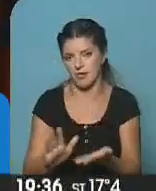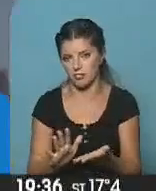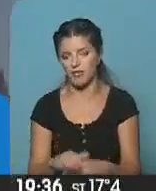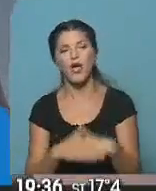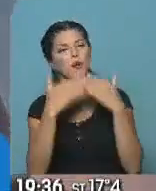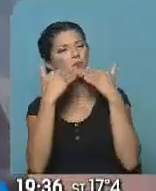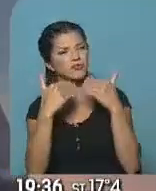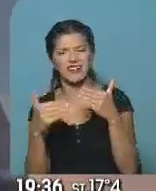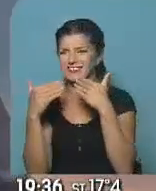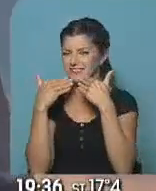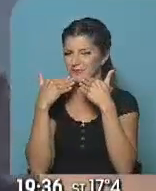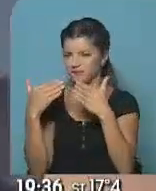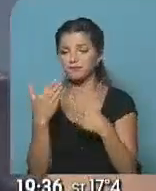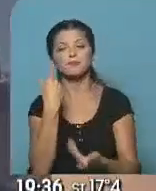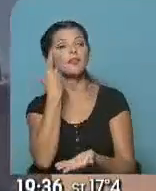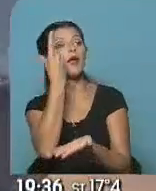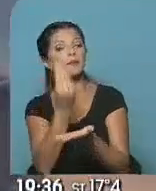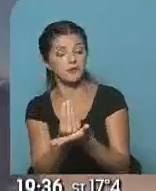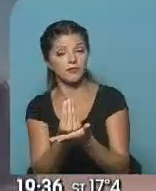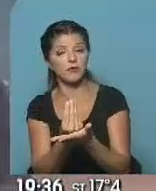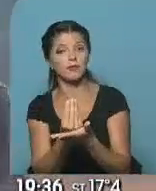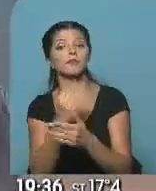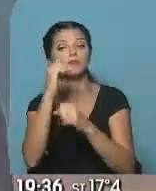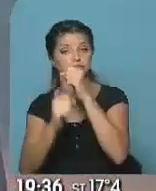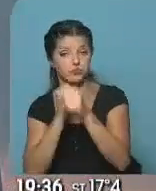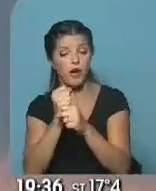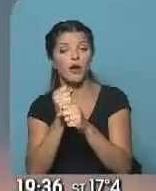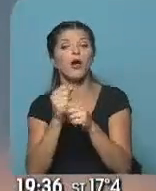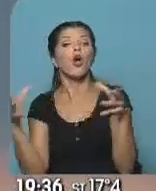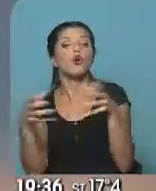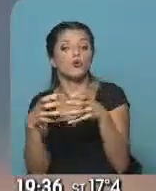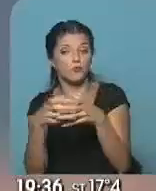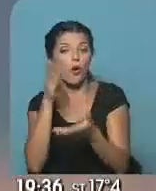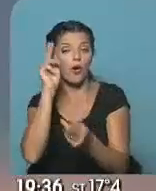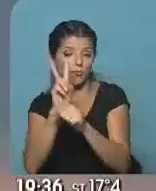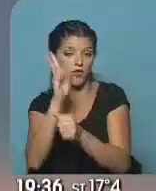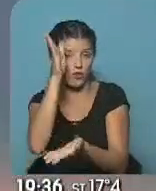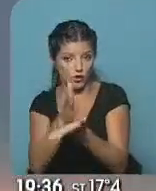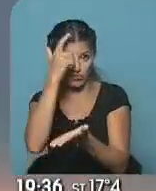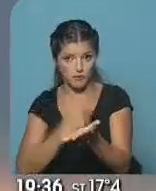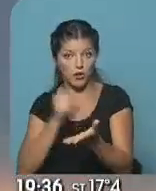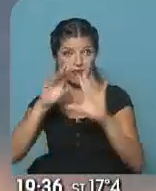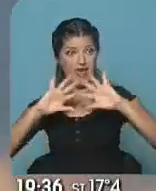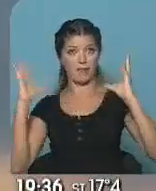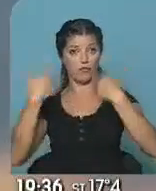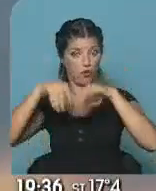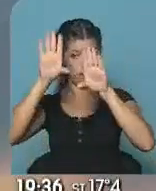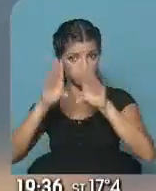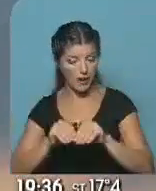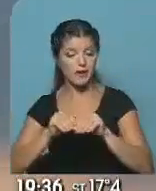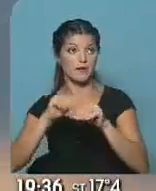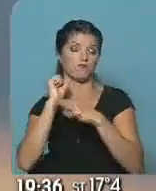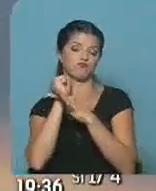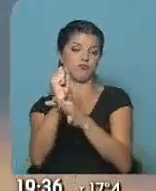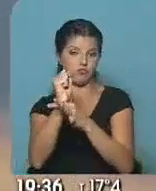ustedes tamara taraciuk la representante de human life y wright esta organización que defiende los derechos humanos en el mundo entero y que tiene tanto prestigio y